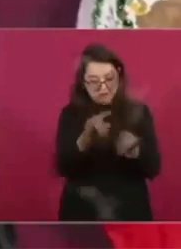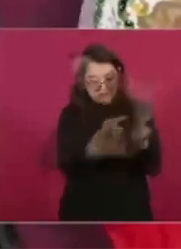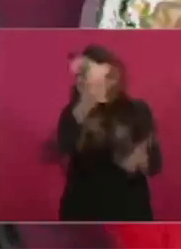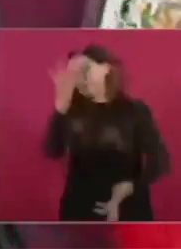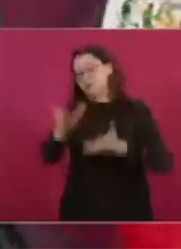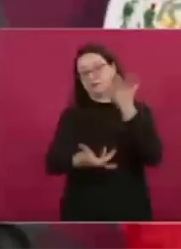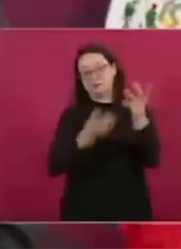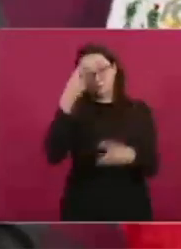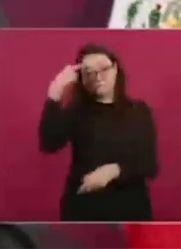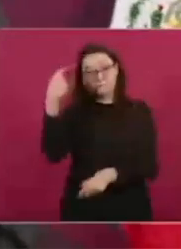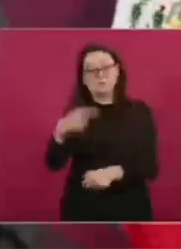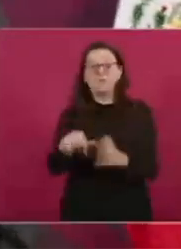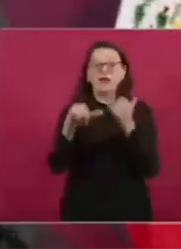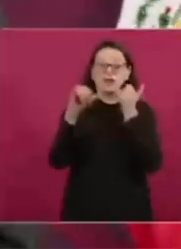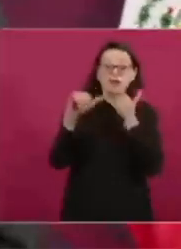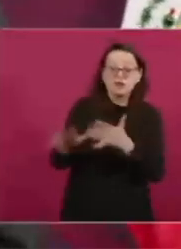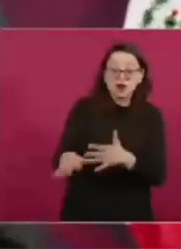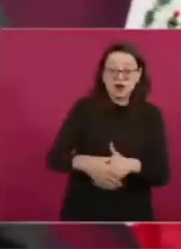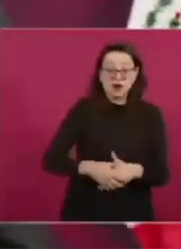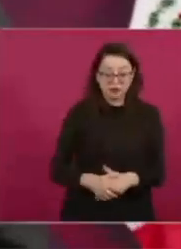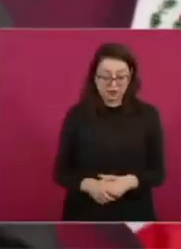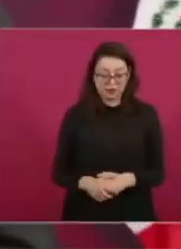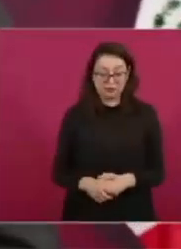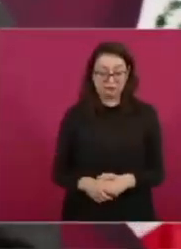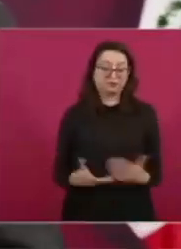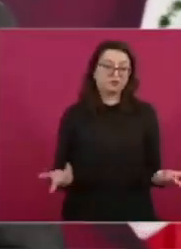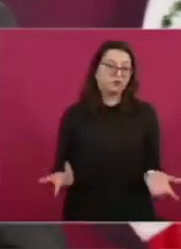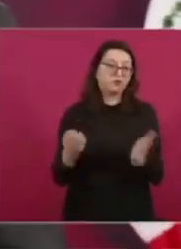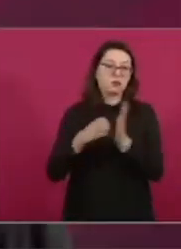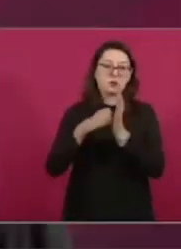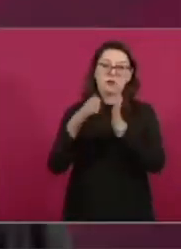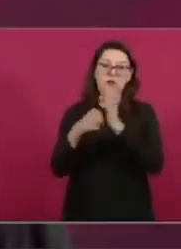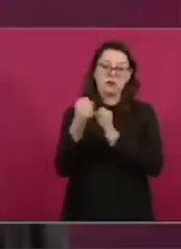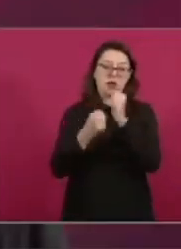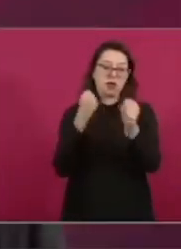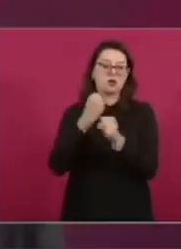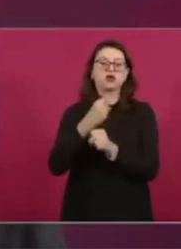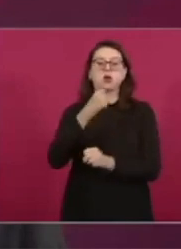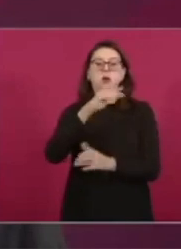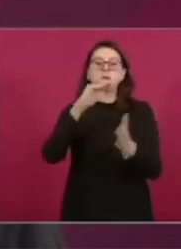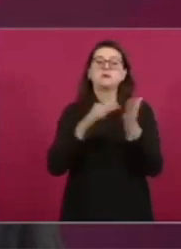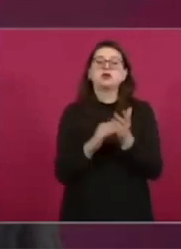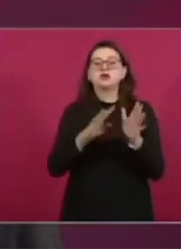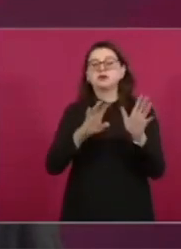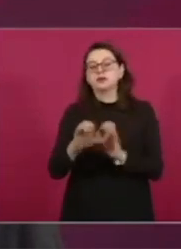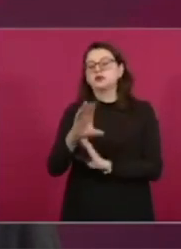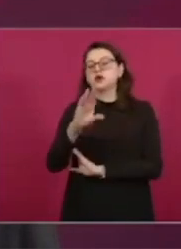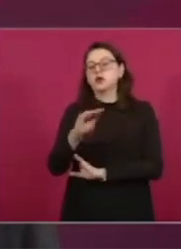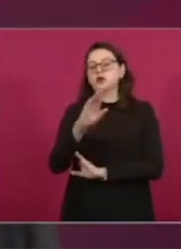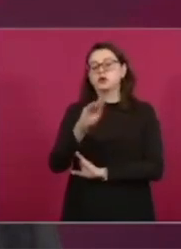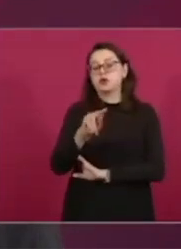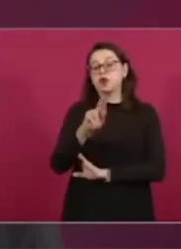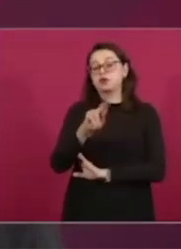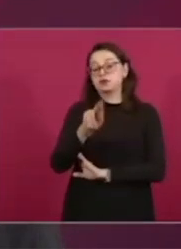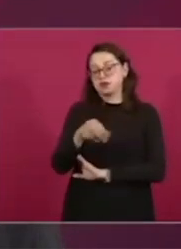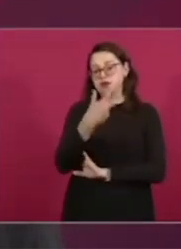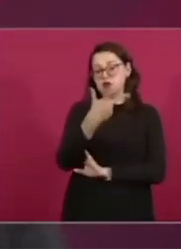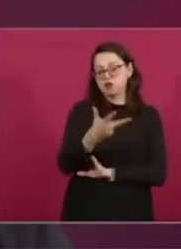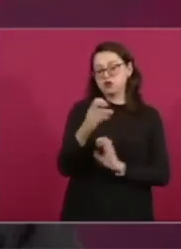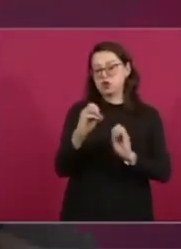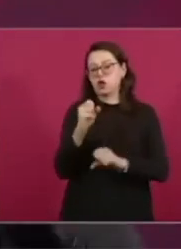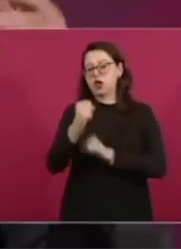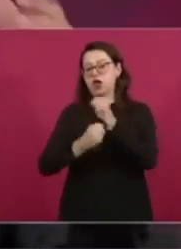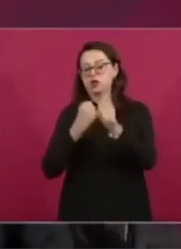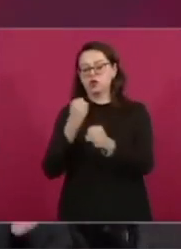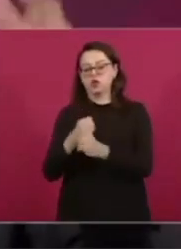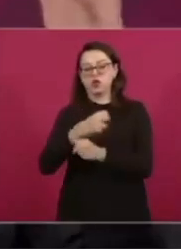las quemaban, como las destruyeron en el 88 o en el 2006. Que